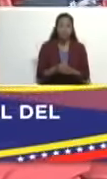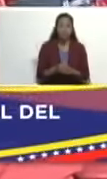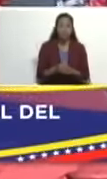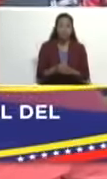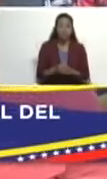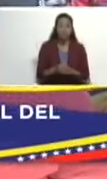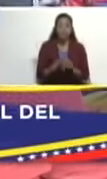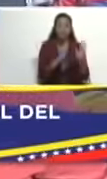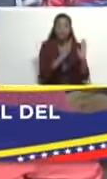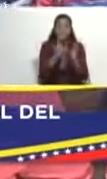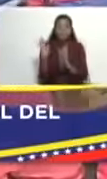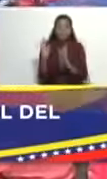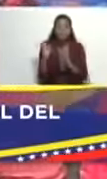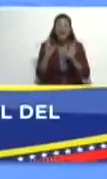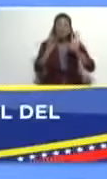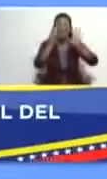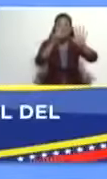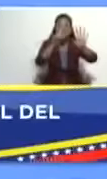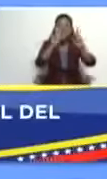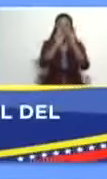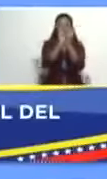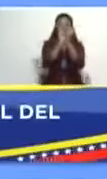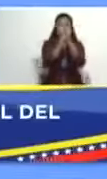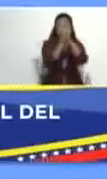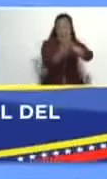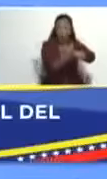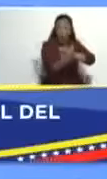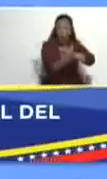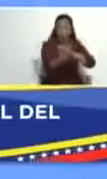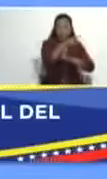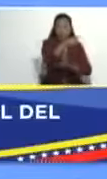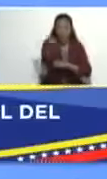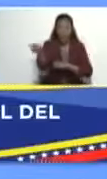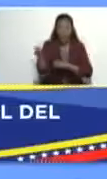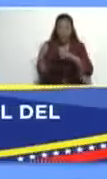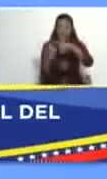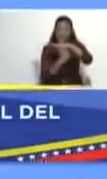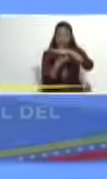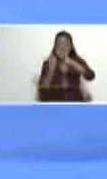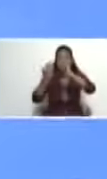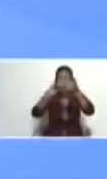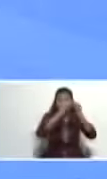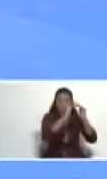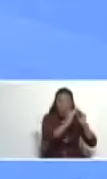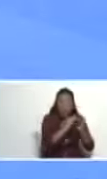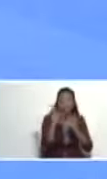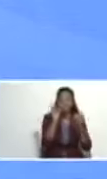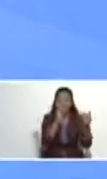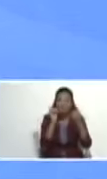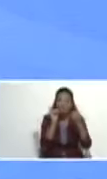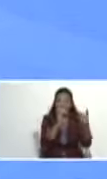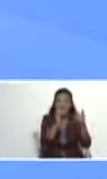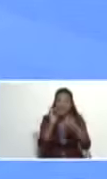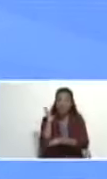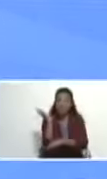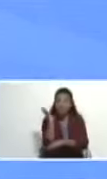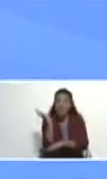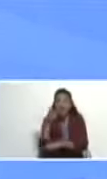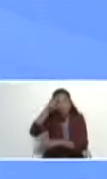Con el plan de las 7T que han hecho ustedes desde la base en el debate de